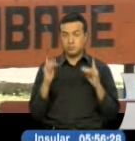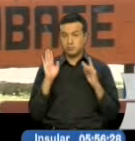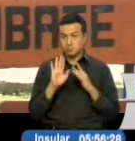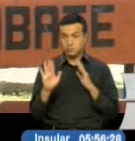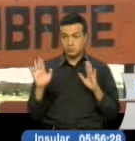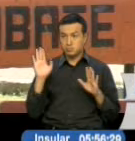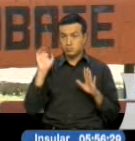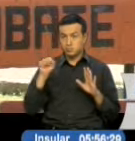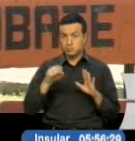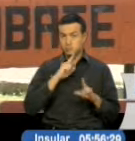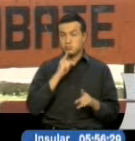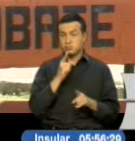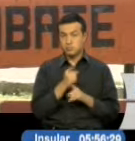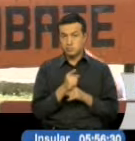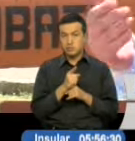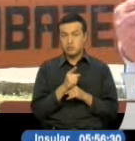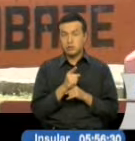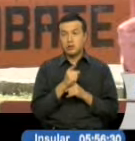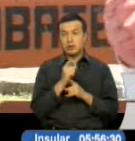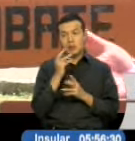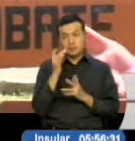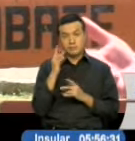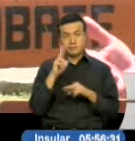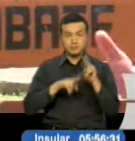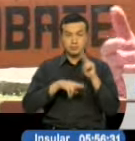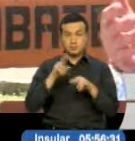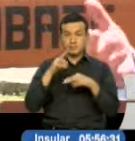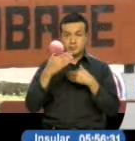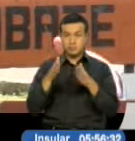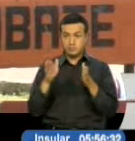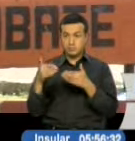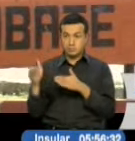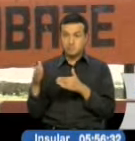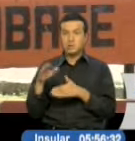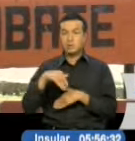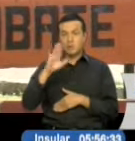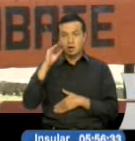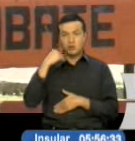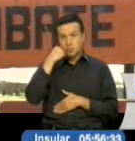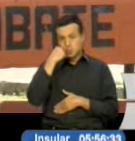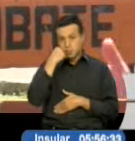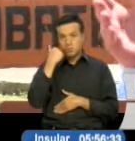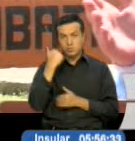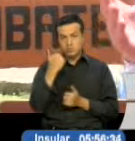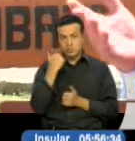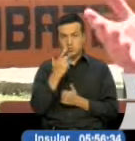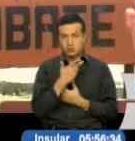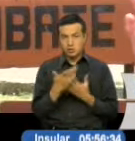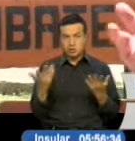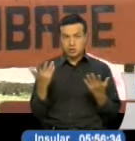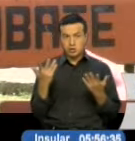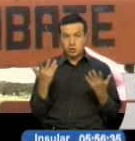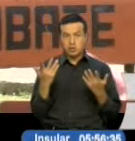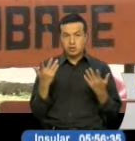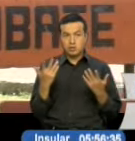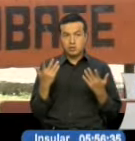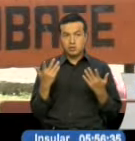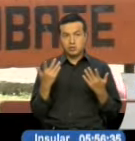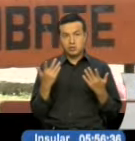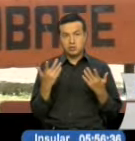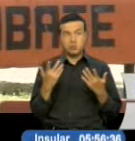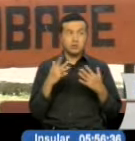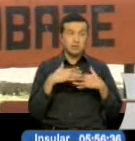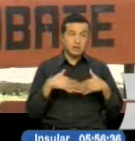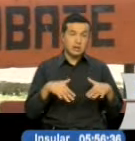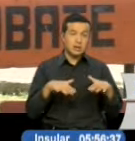ustedes puedan, mientras se construyen los dormitorios, que son más cómodos, por supuesto, estos contenedores no son igual de